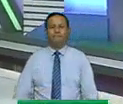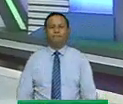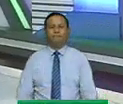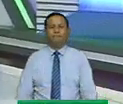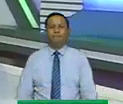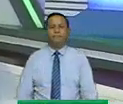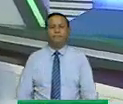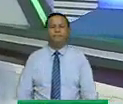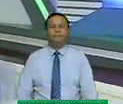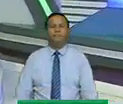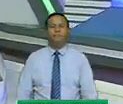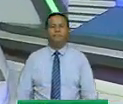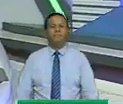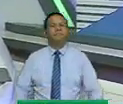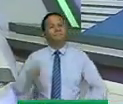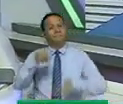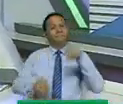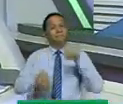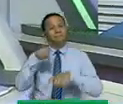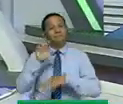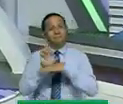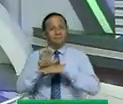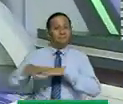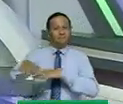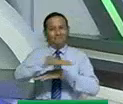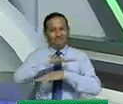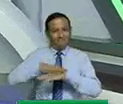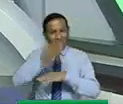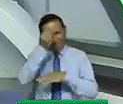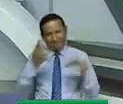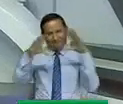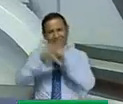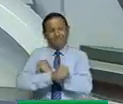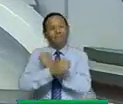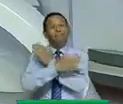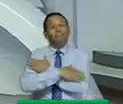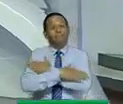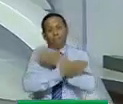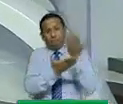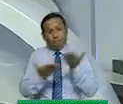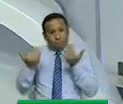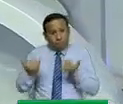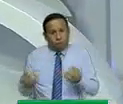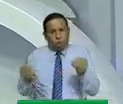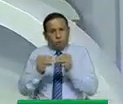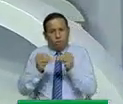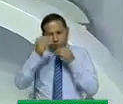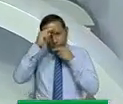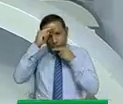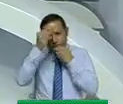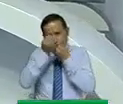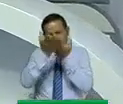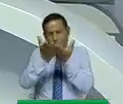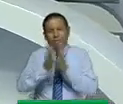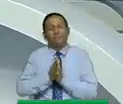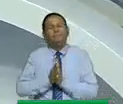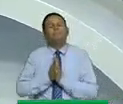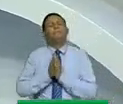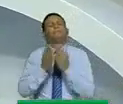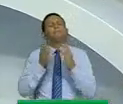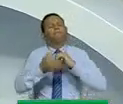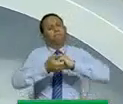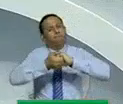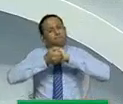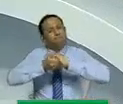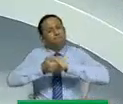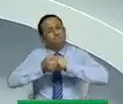Queridos televidentes de todo el país, buenas noches y bienvenidos a esta nueva emisión. Qué gusto que estén junto a nosotros. Saludamos ya a nuestro